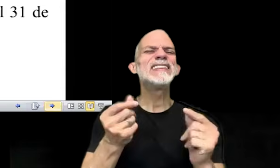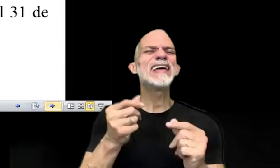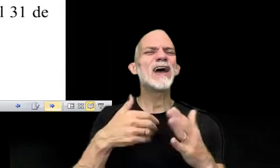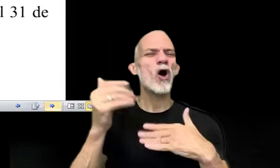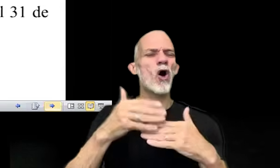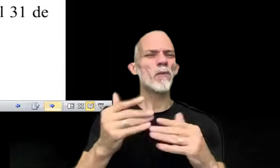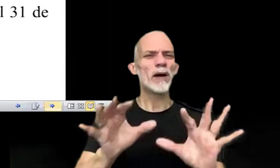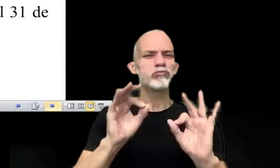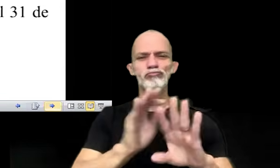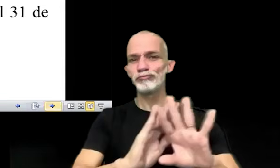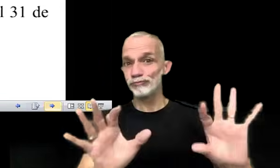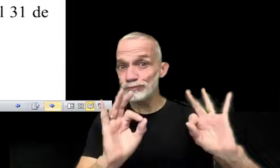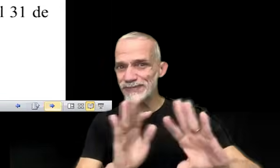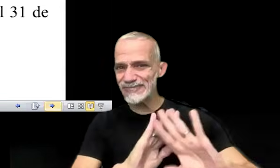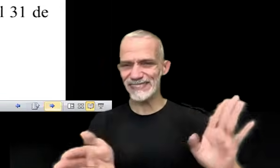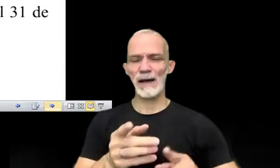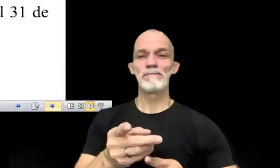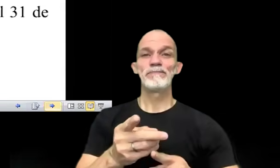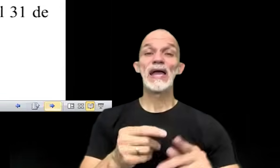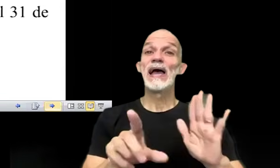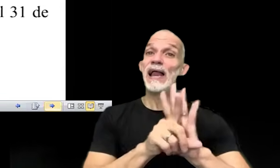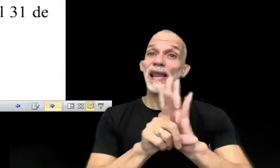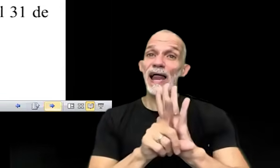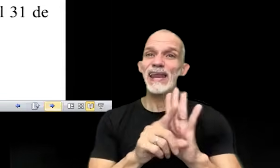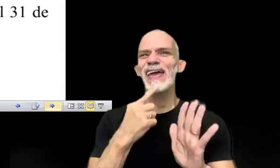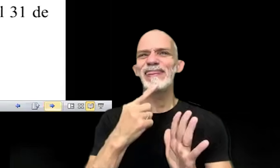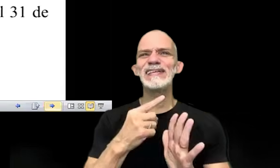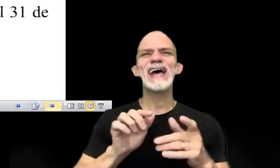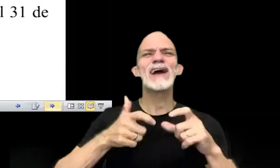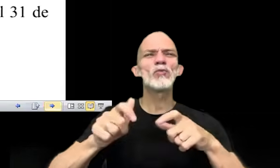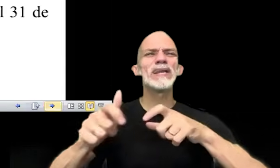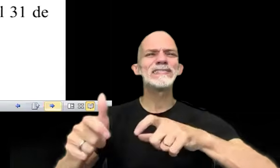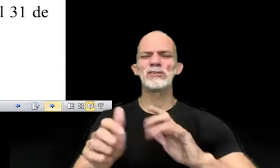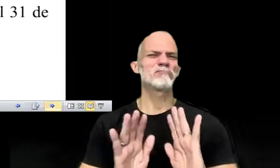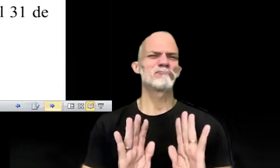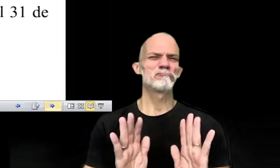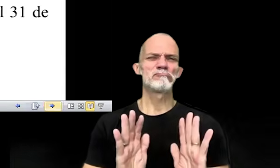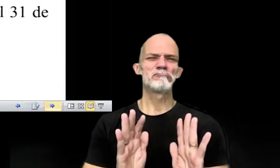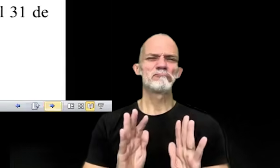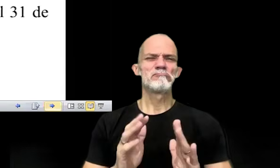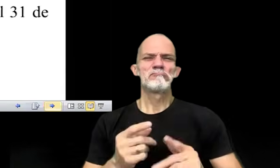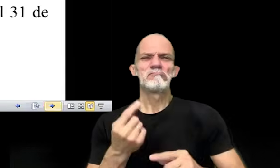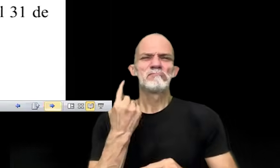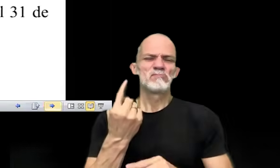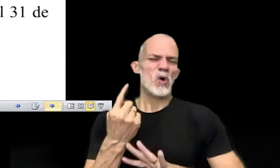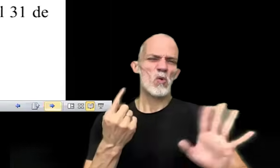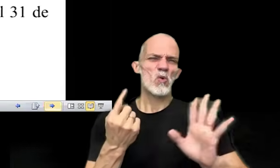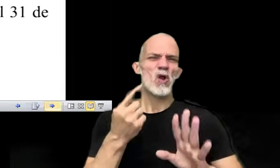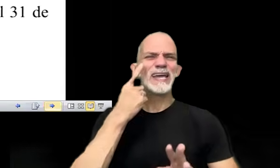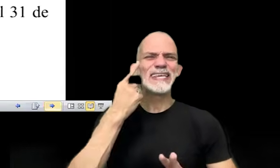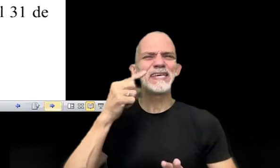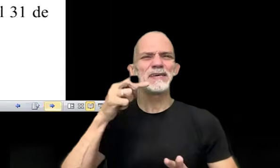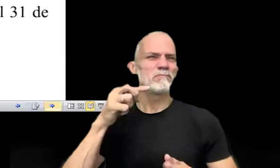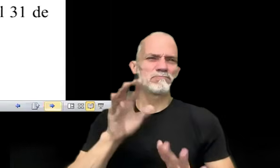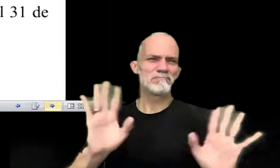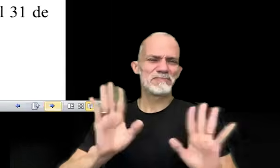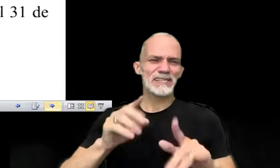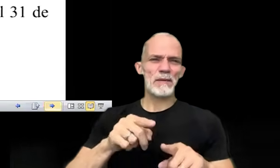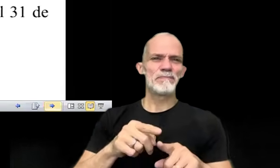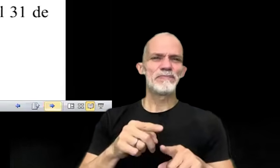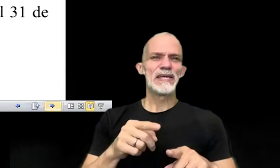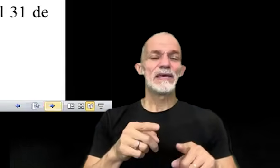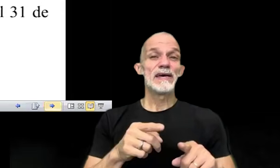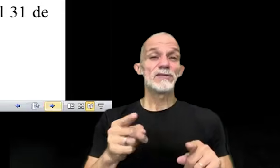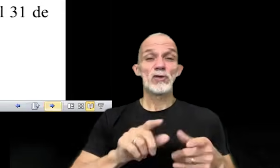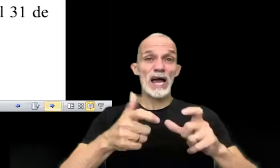obra. Vuelvo a decir lo mismo, la ley les va a hablar de actualización, pero el índice es 1, no se puede actualizar.